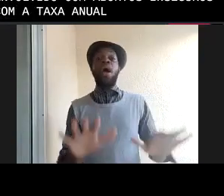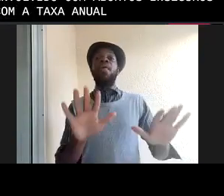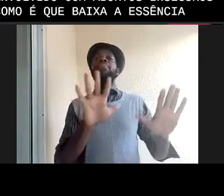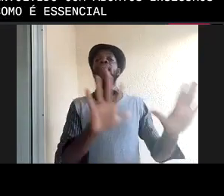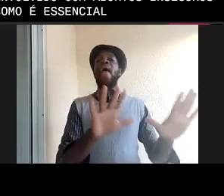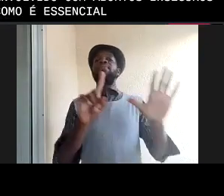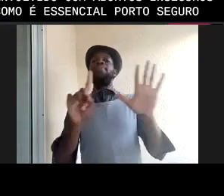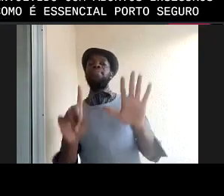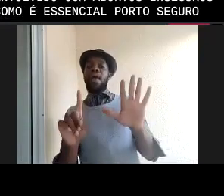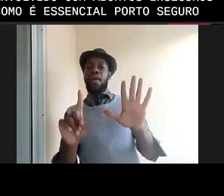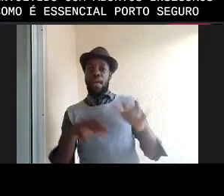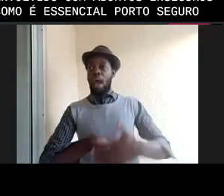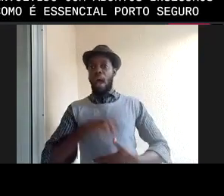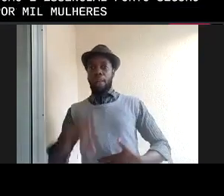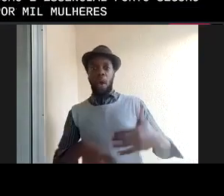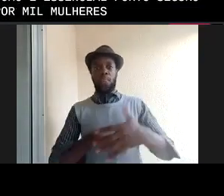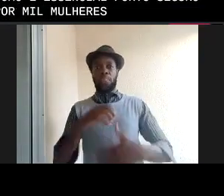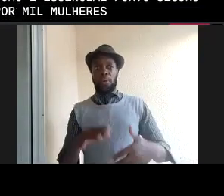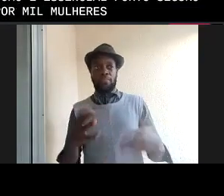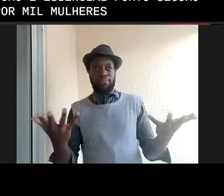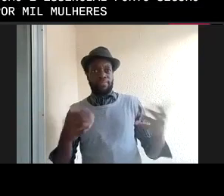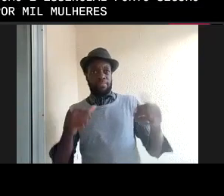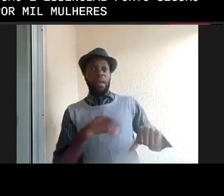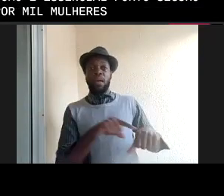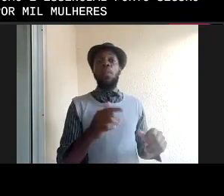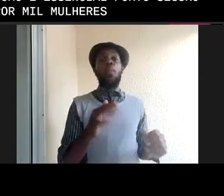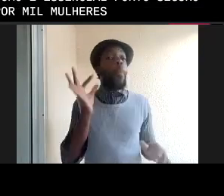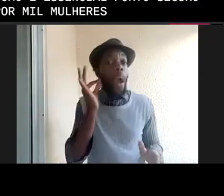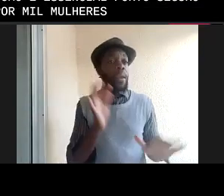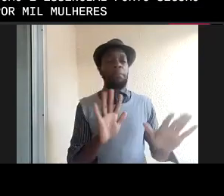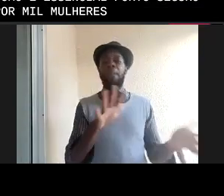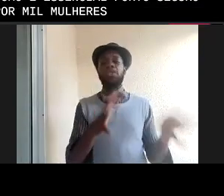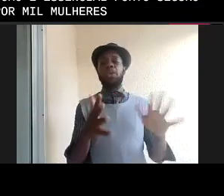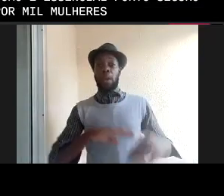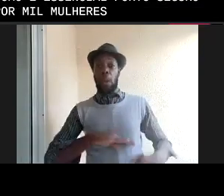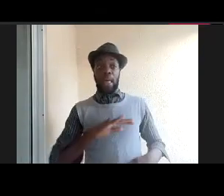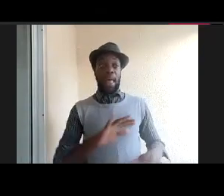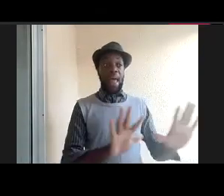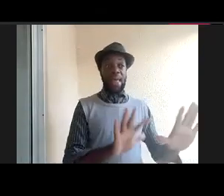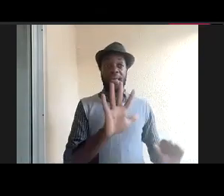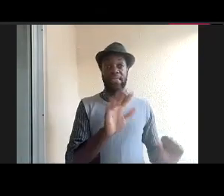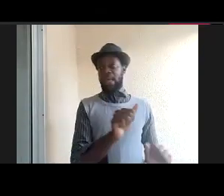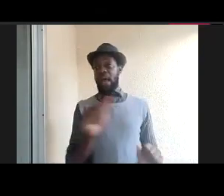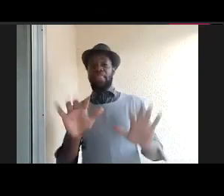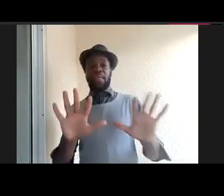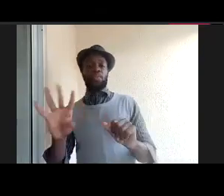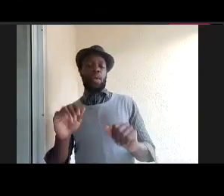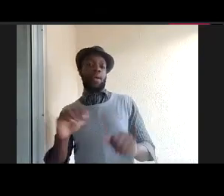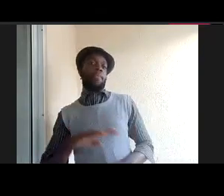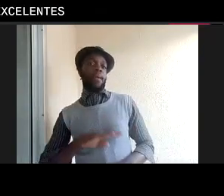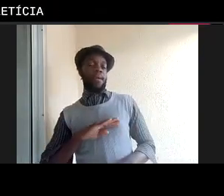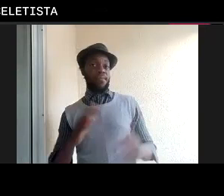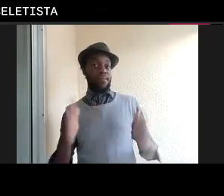1,000 mujeres de entre 15 a 19 años. Se estima que esta tasa es de